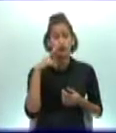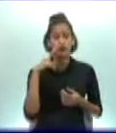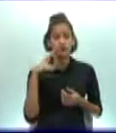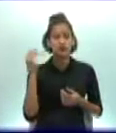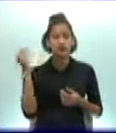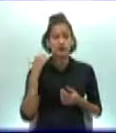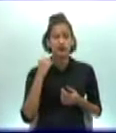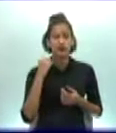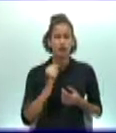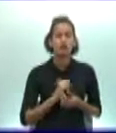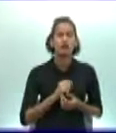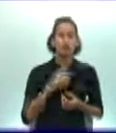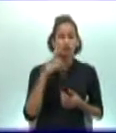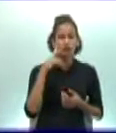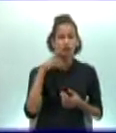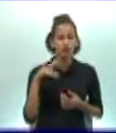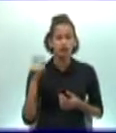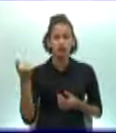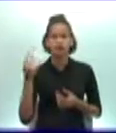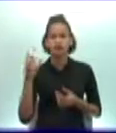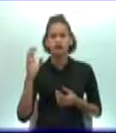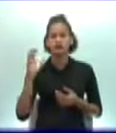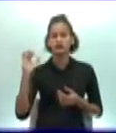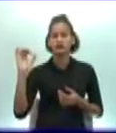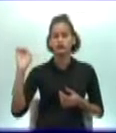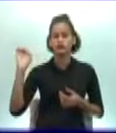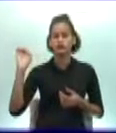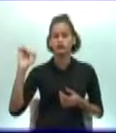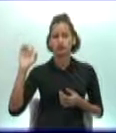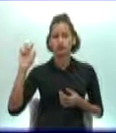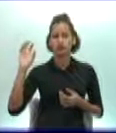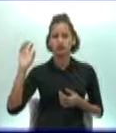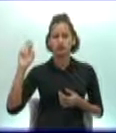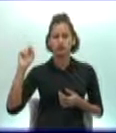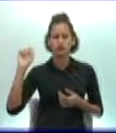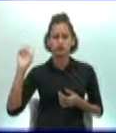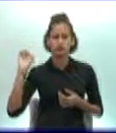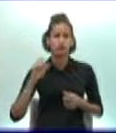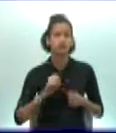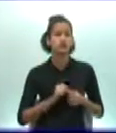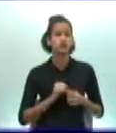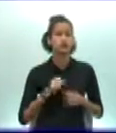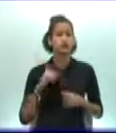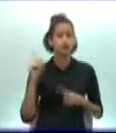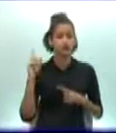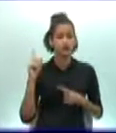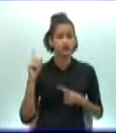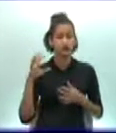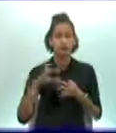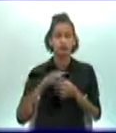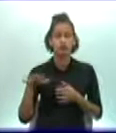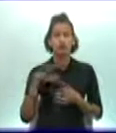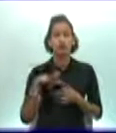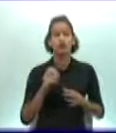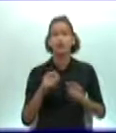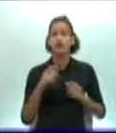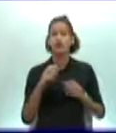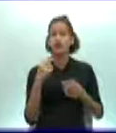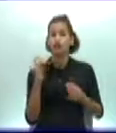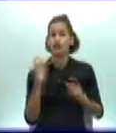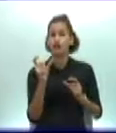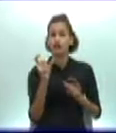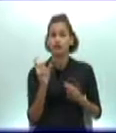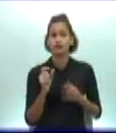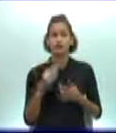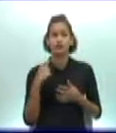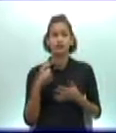accidentes geográficos en los mapas, sus nombres se escriben en letra de molde y a lo largo del área que ocupa el